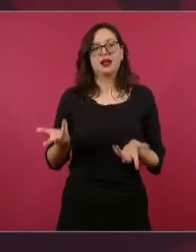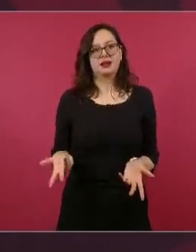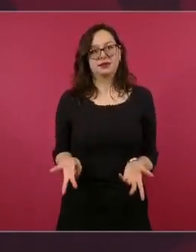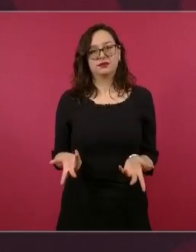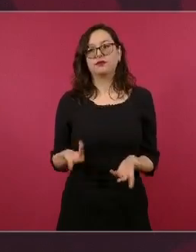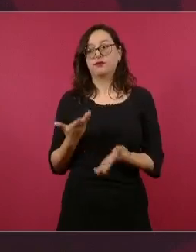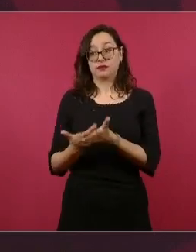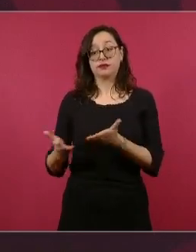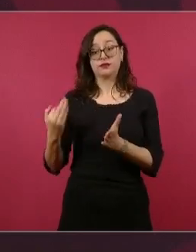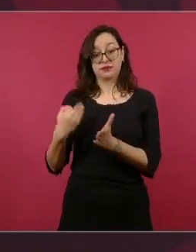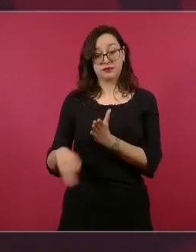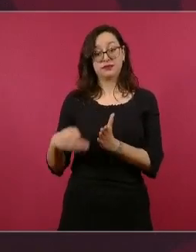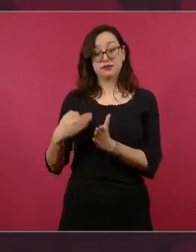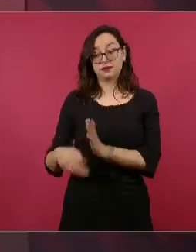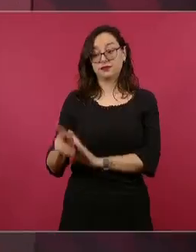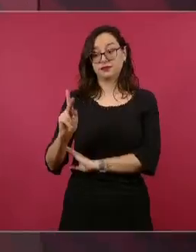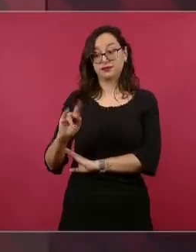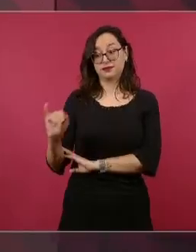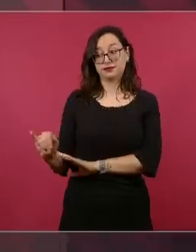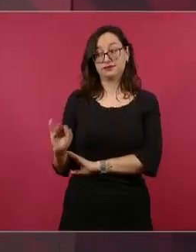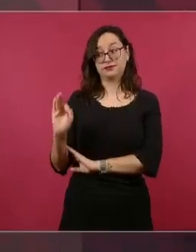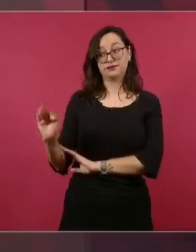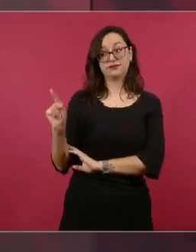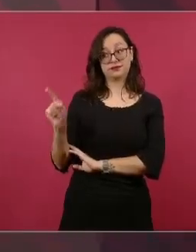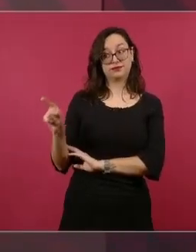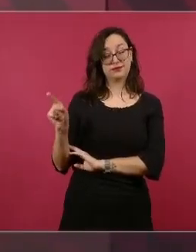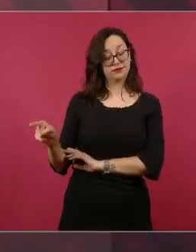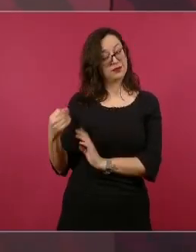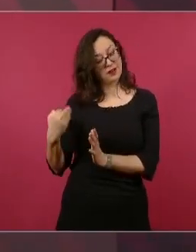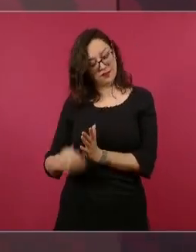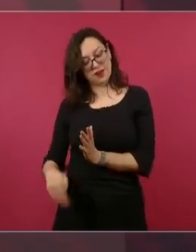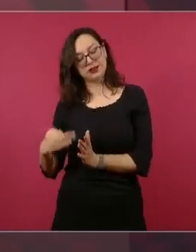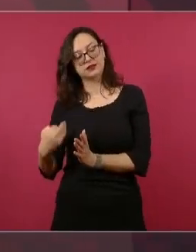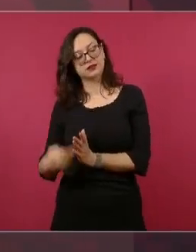avanzamos en que paguen impuestos los que no pagaban